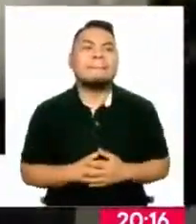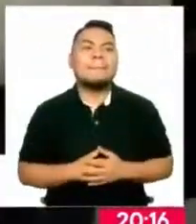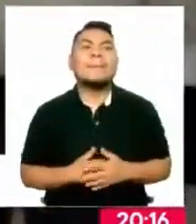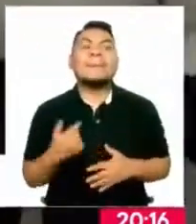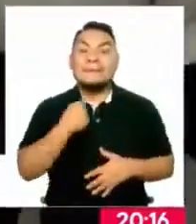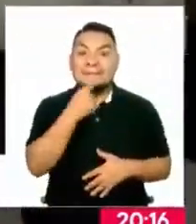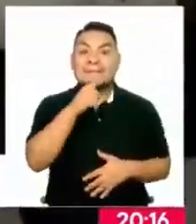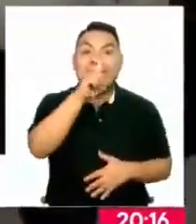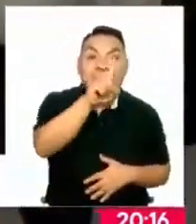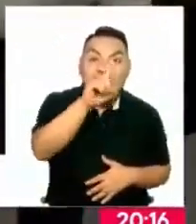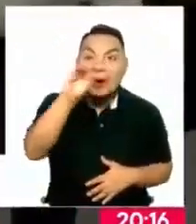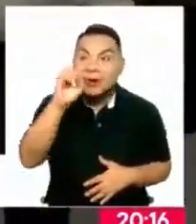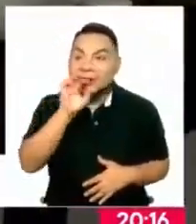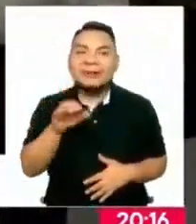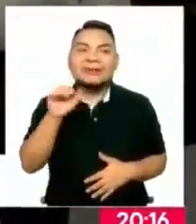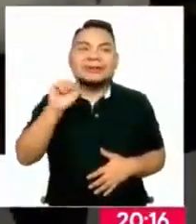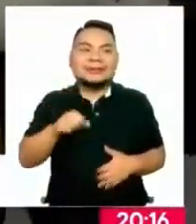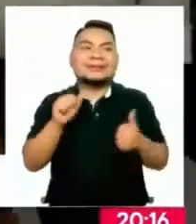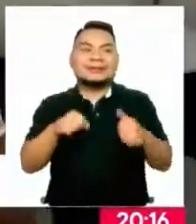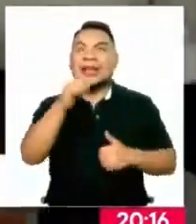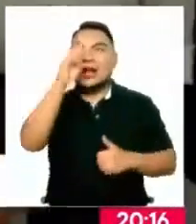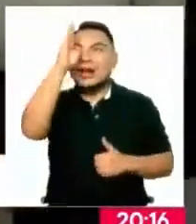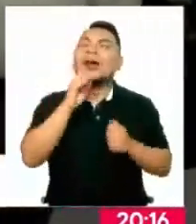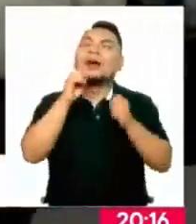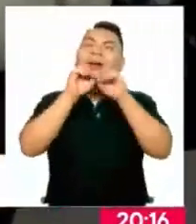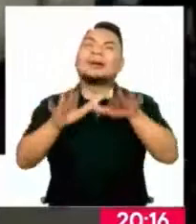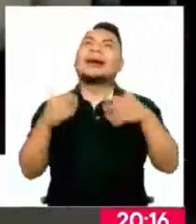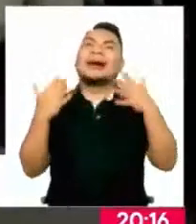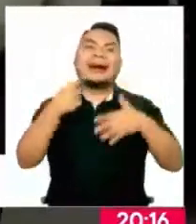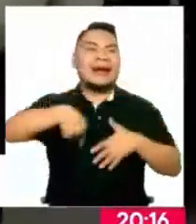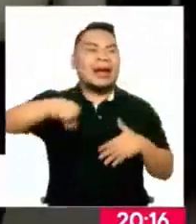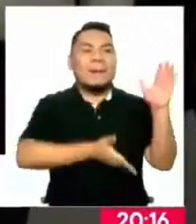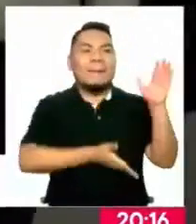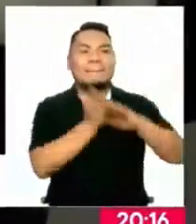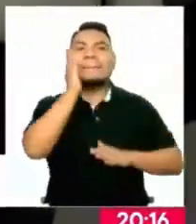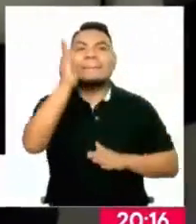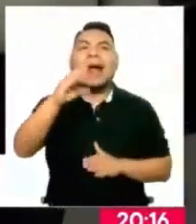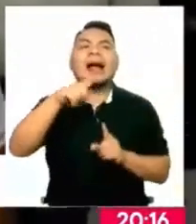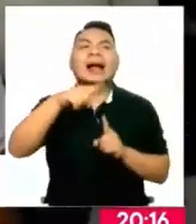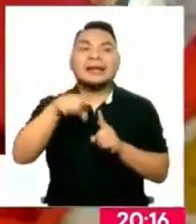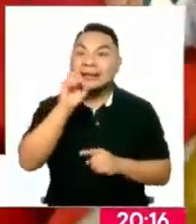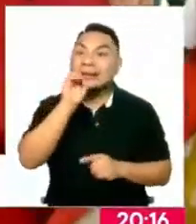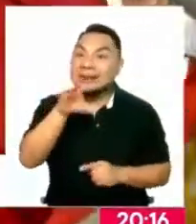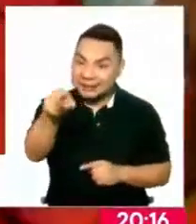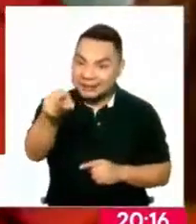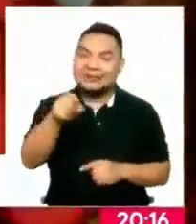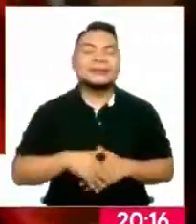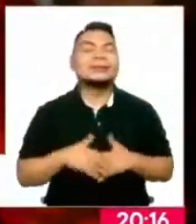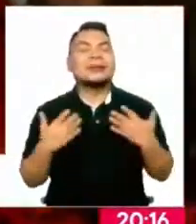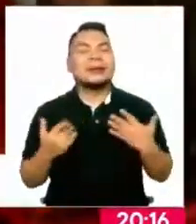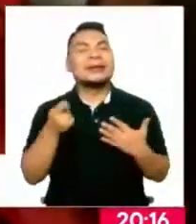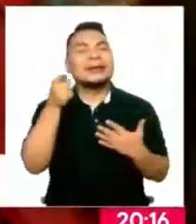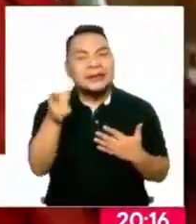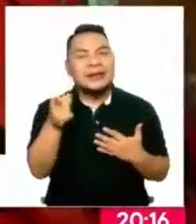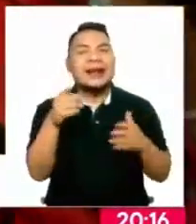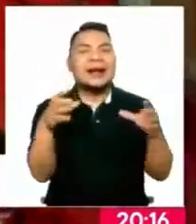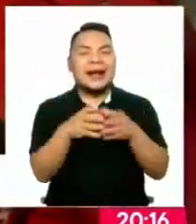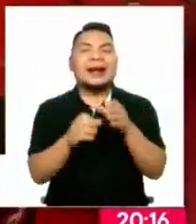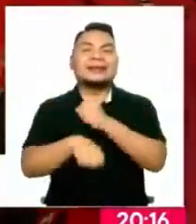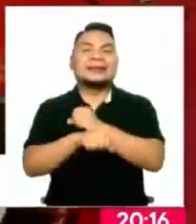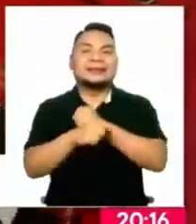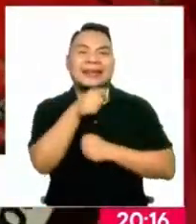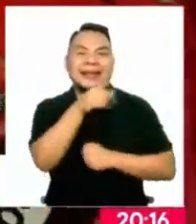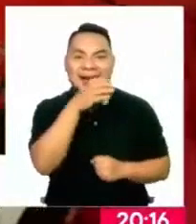dije 1-0, se cumplió, bendito Dios, nos vamos a Qatar, te lo dije, te dije. Los hinchas de la selección